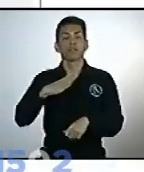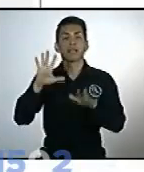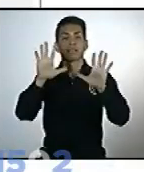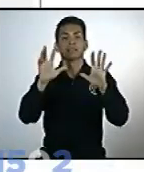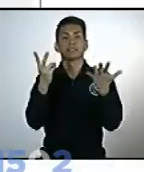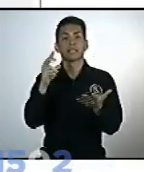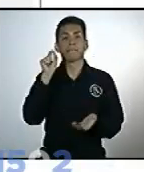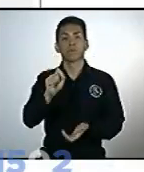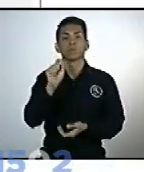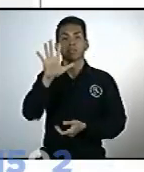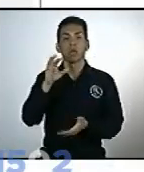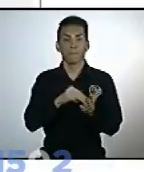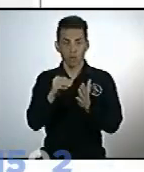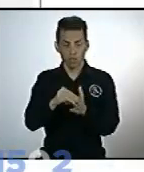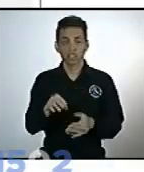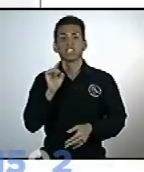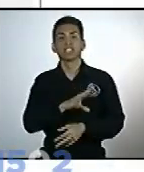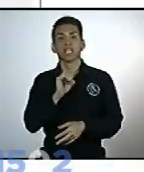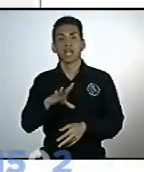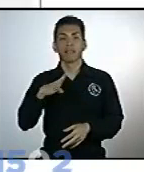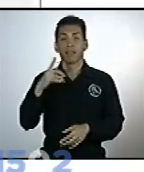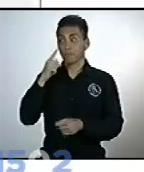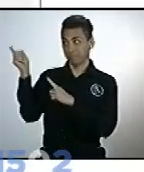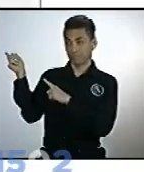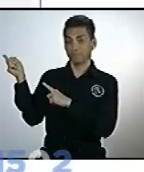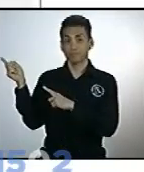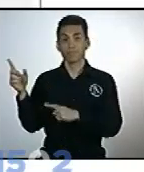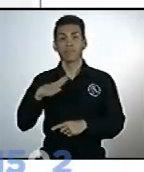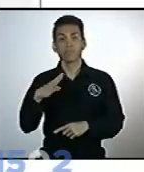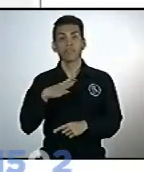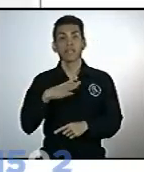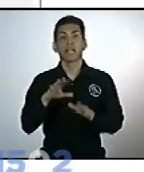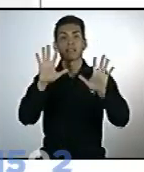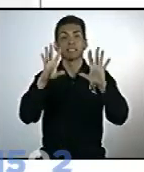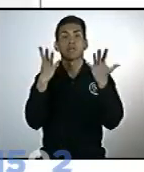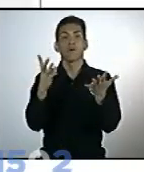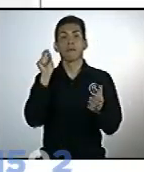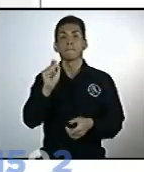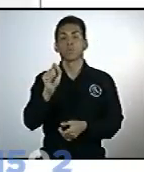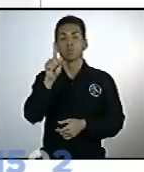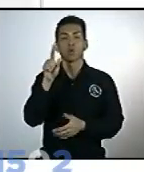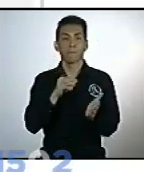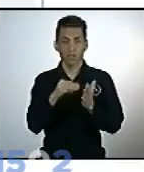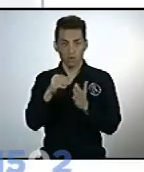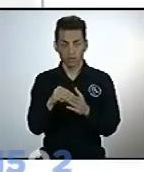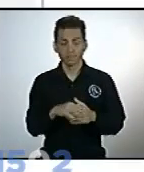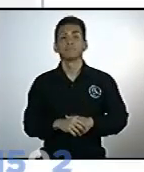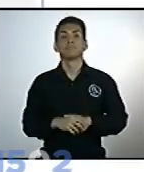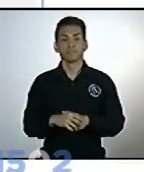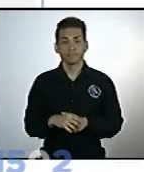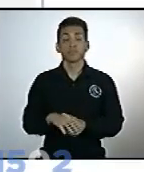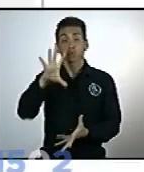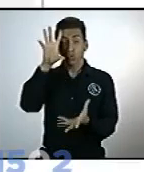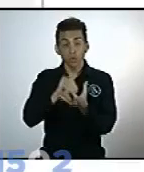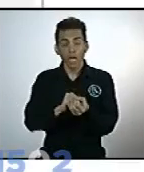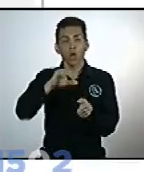17.5 millones y Chile, como lo pueden ver ustedes en la gráfica, tiene 19.1 millones. En casos